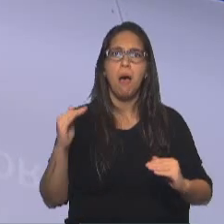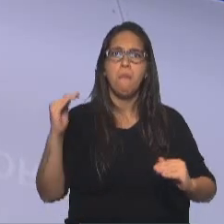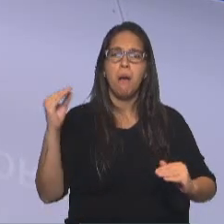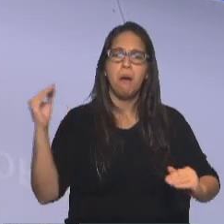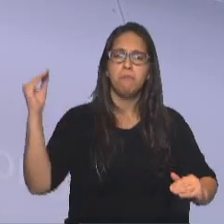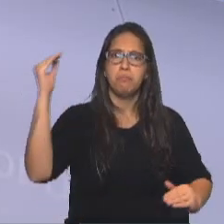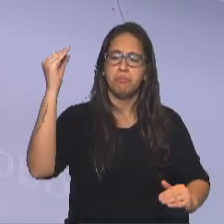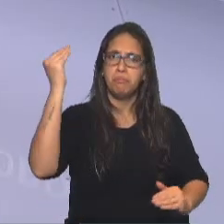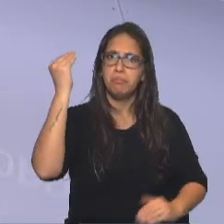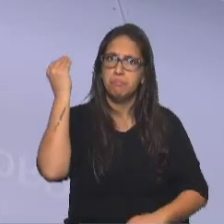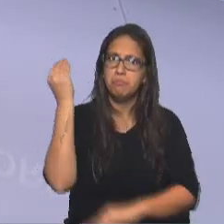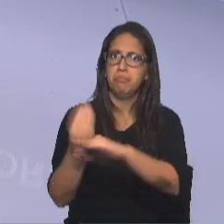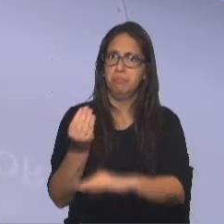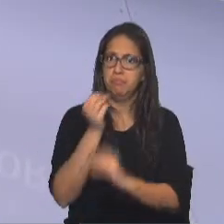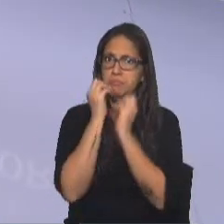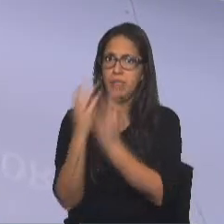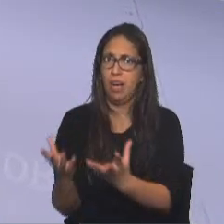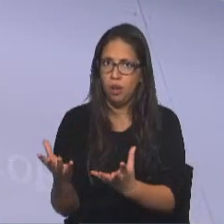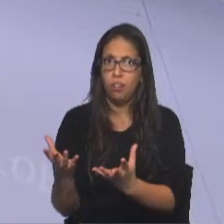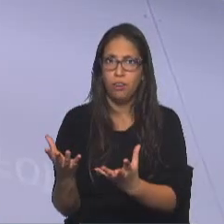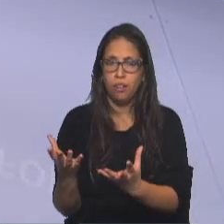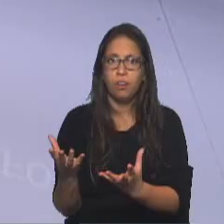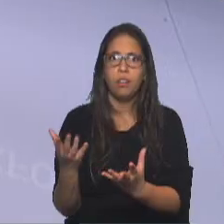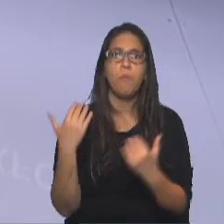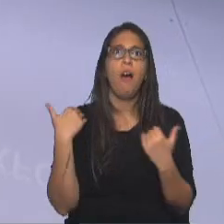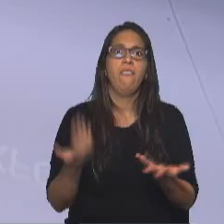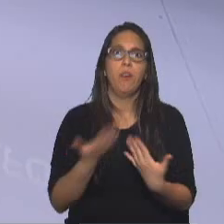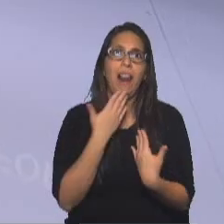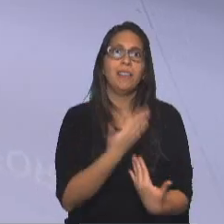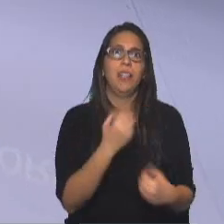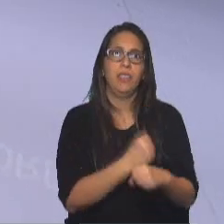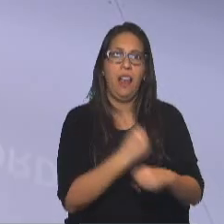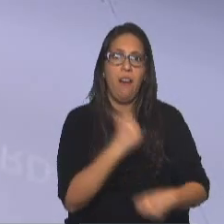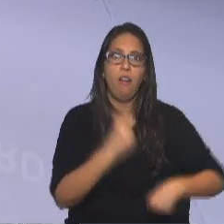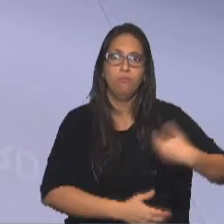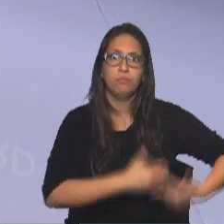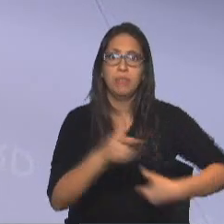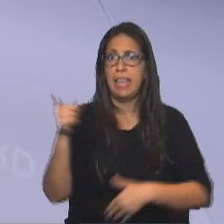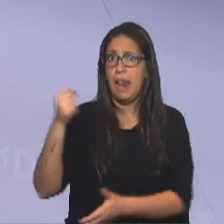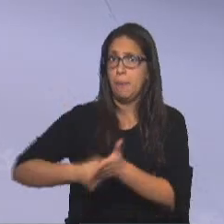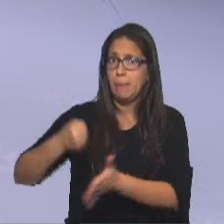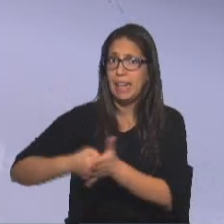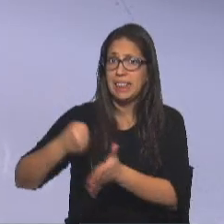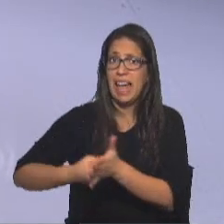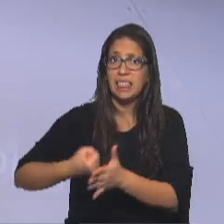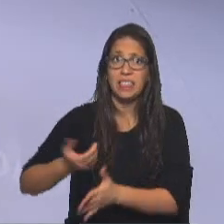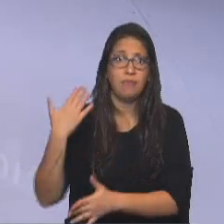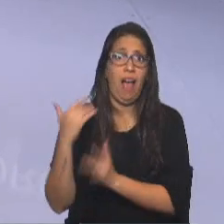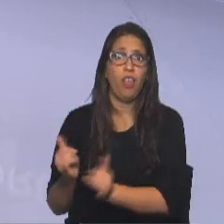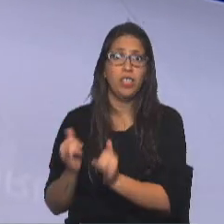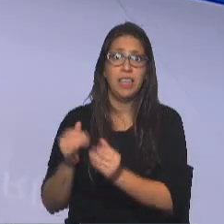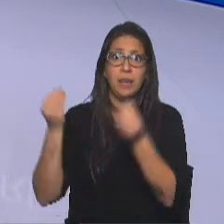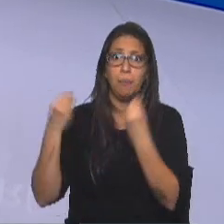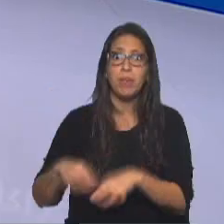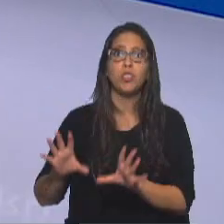vos fíjate, el otro punto también me parece muy interesante, ¿no? Que milita en el laborismo desde los 16 años, desde la adolescencia. Exacto, en las